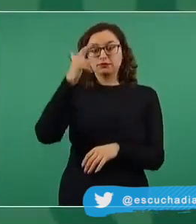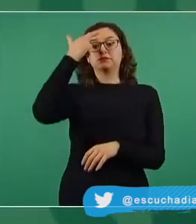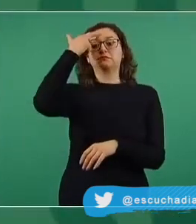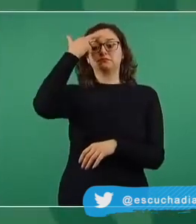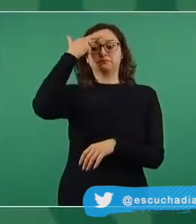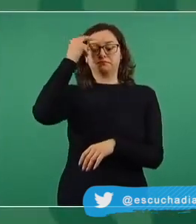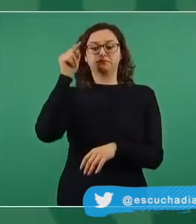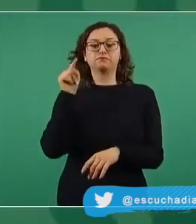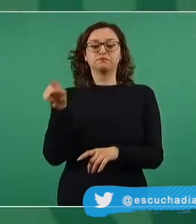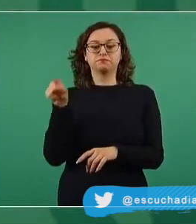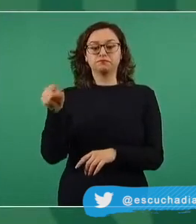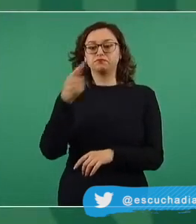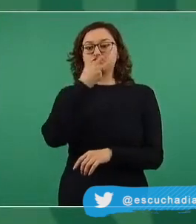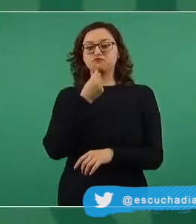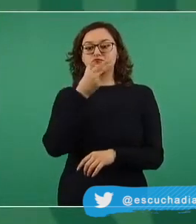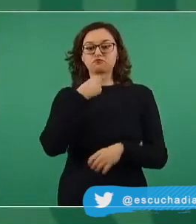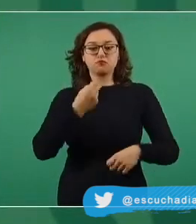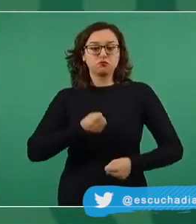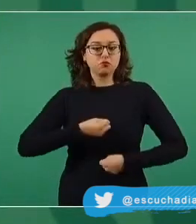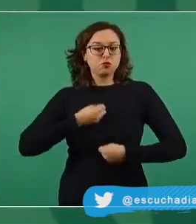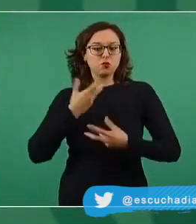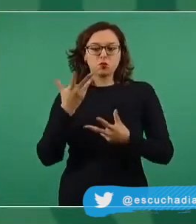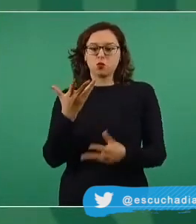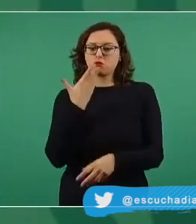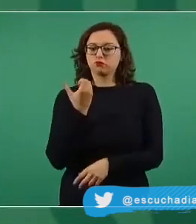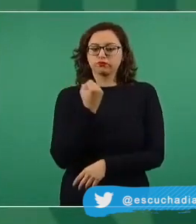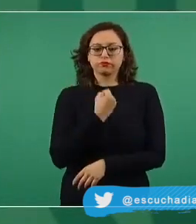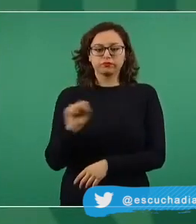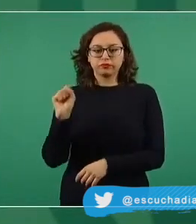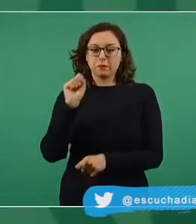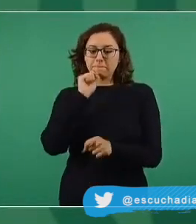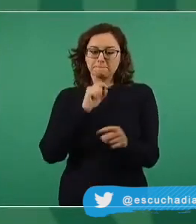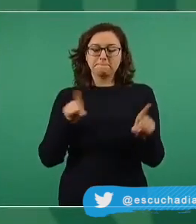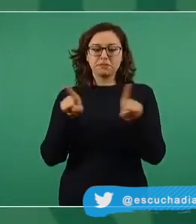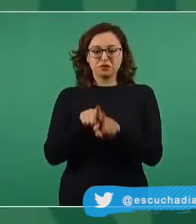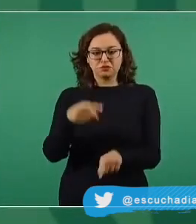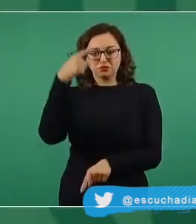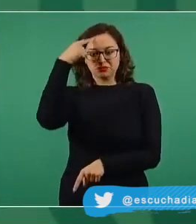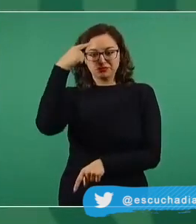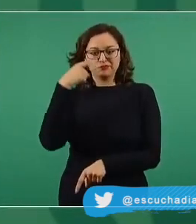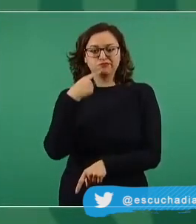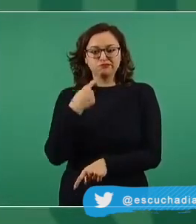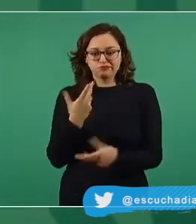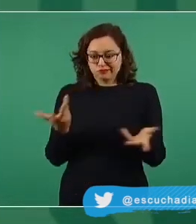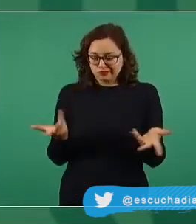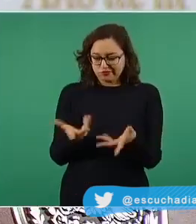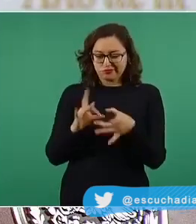gran poeta. Además, un hombre consecuente que fue